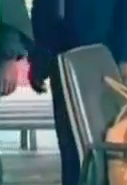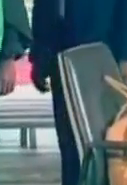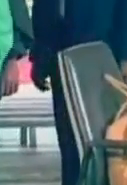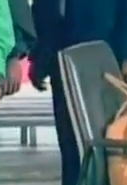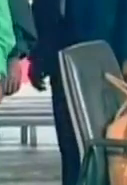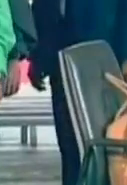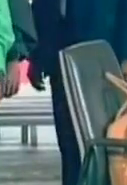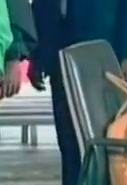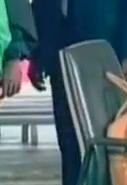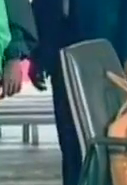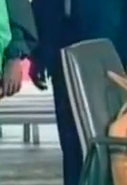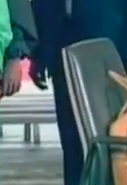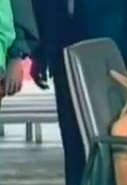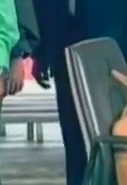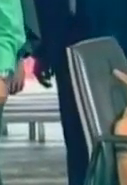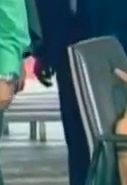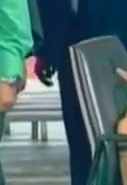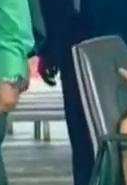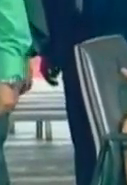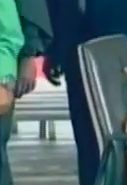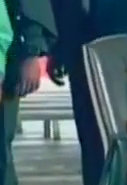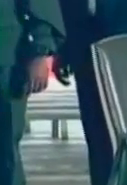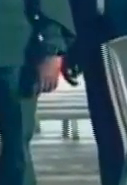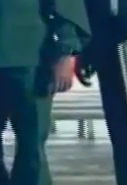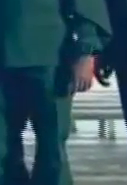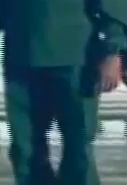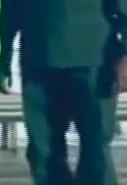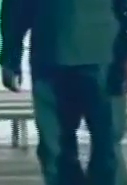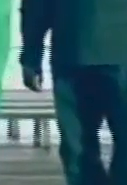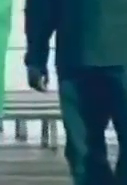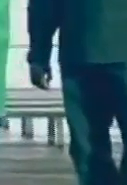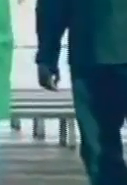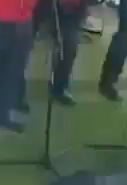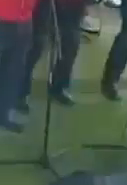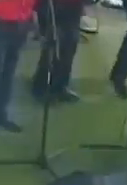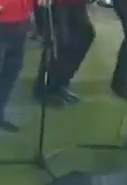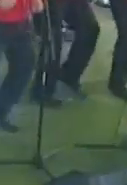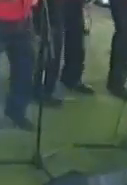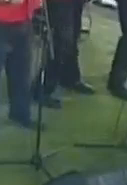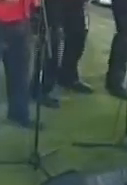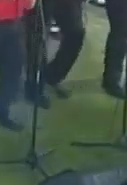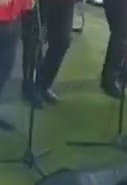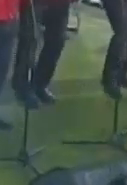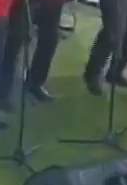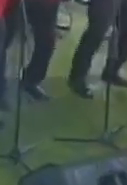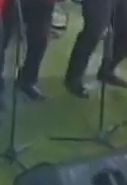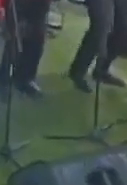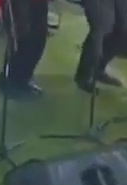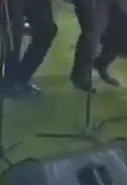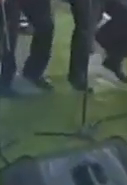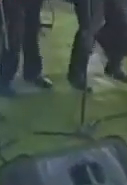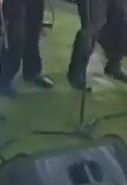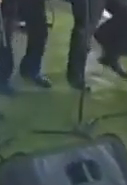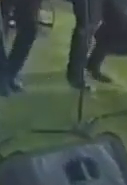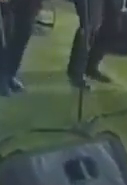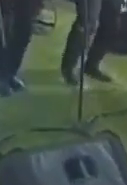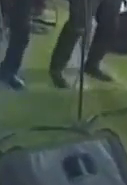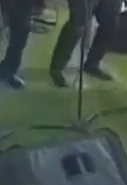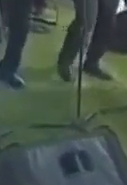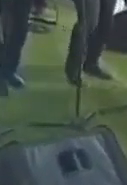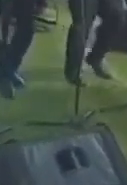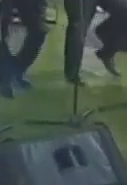Algarabía, porque es nuestra bandera. Tenemos esperanza, tenemos forjadores, porque el futuro avanza. Y